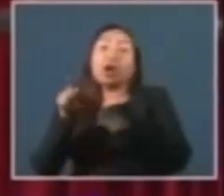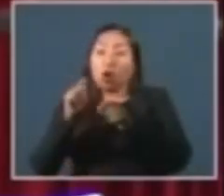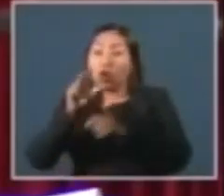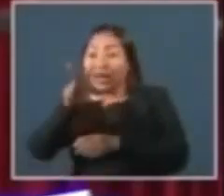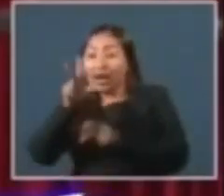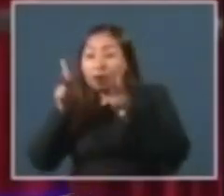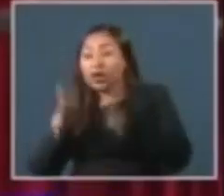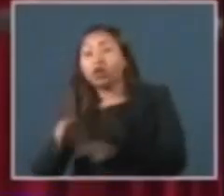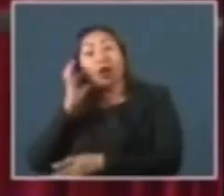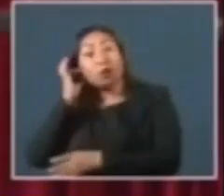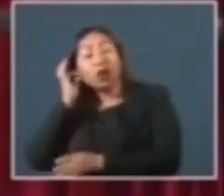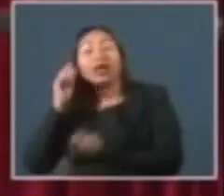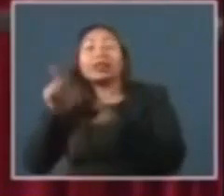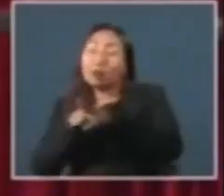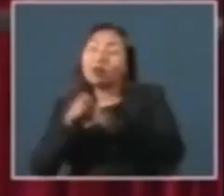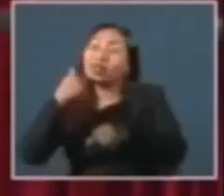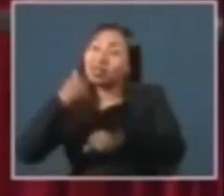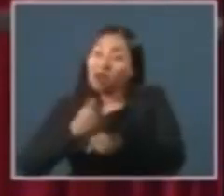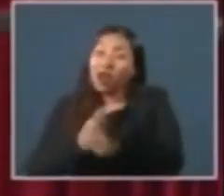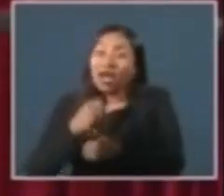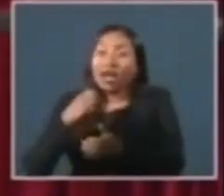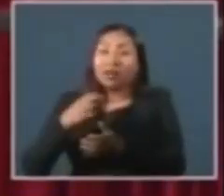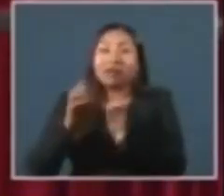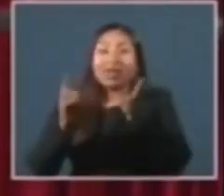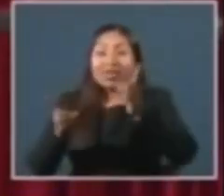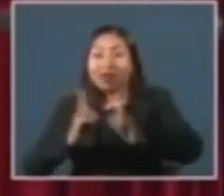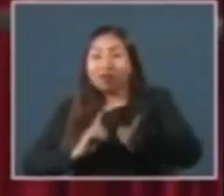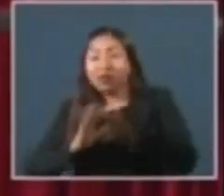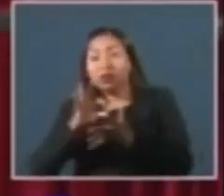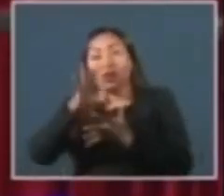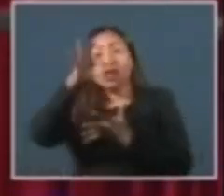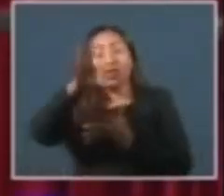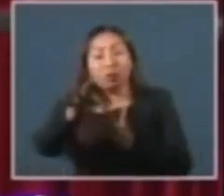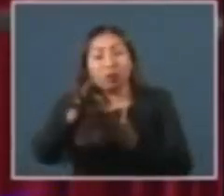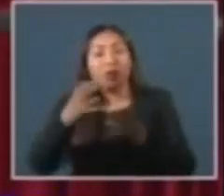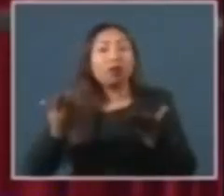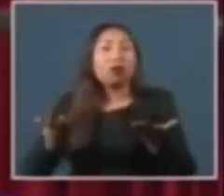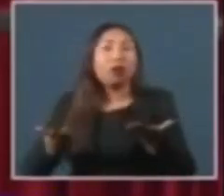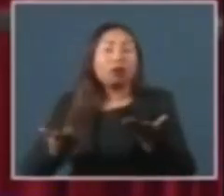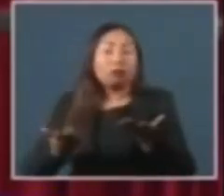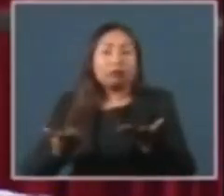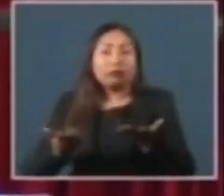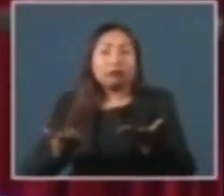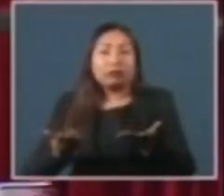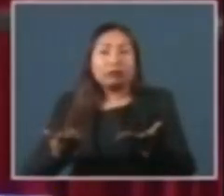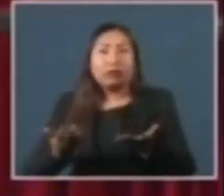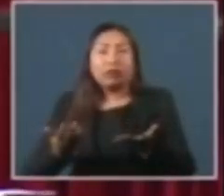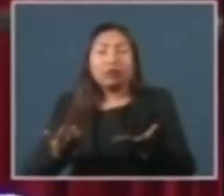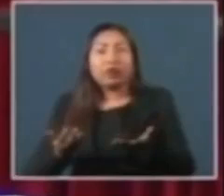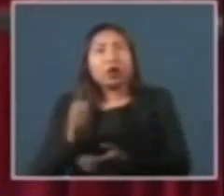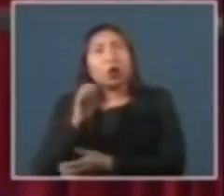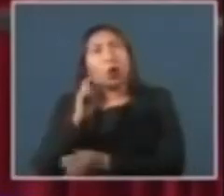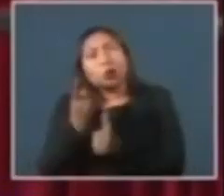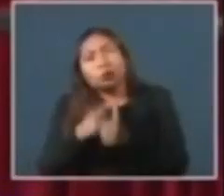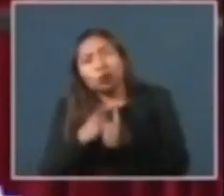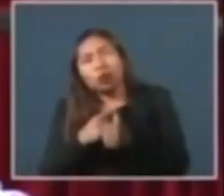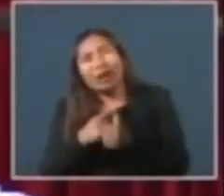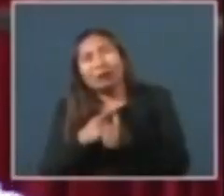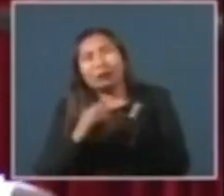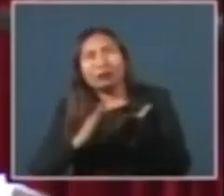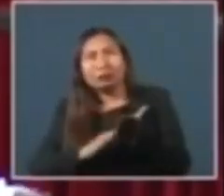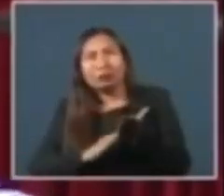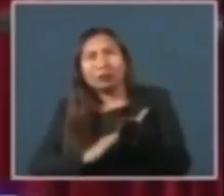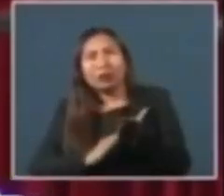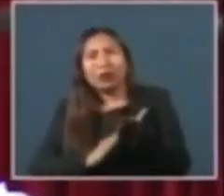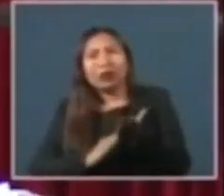Pueblo. Y le pido a los diputados que lean. Y uno de los casos que fue lo más grave para mí, y